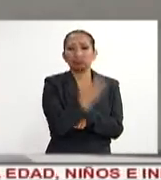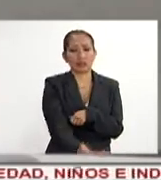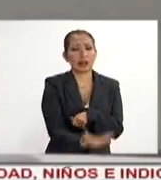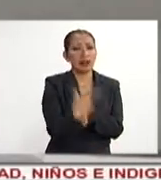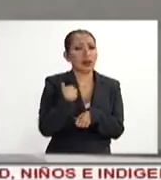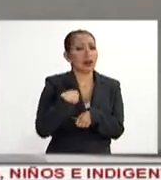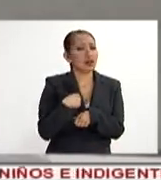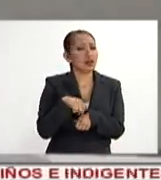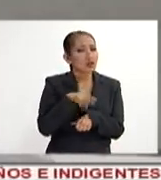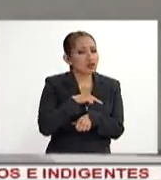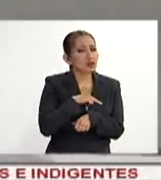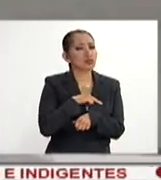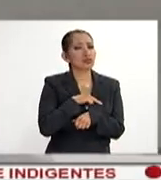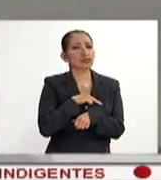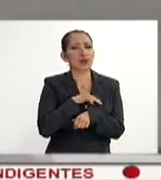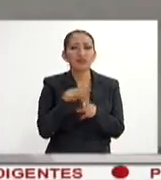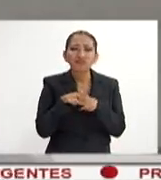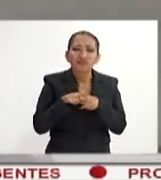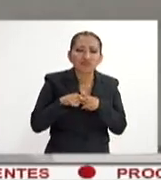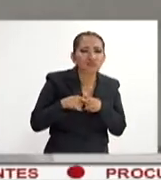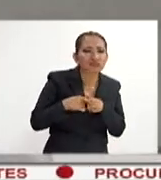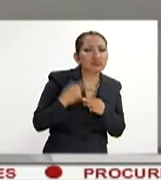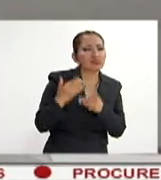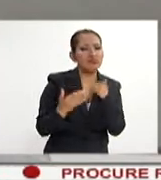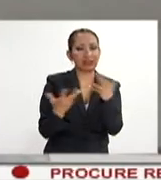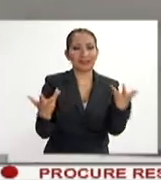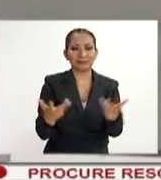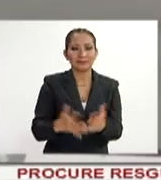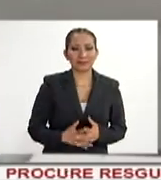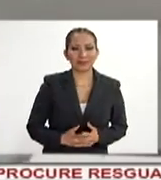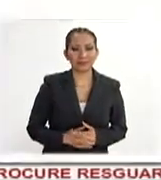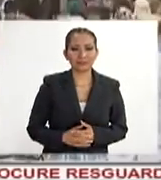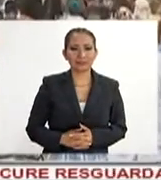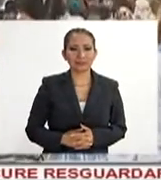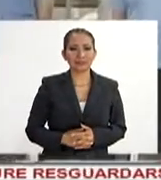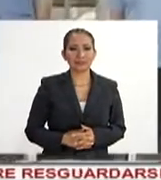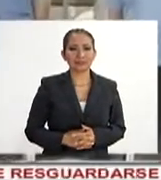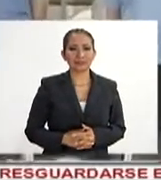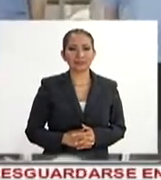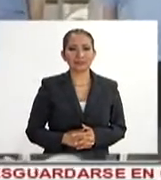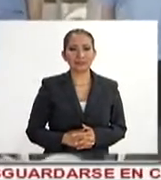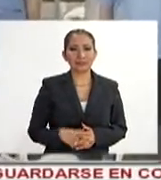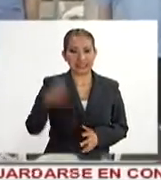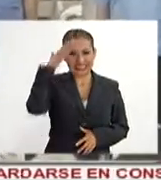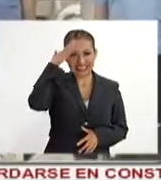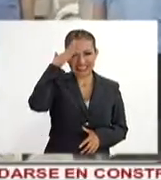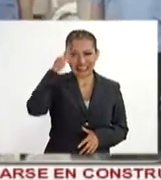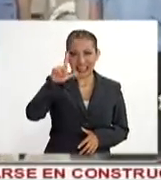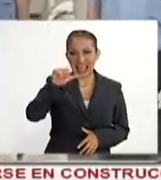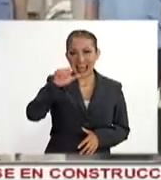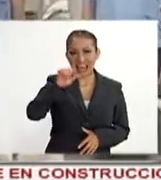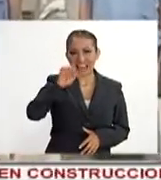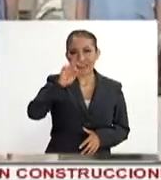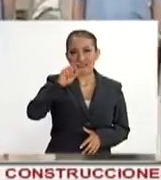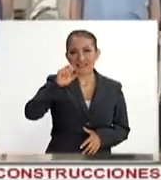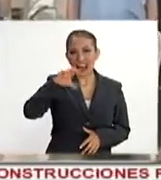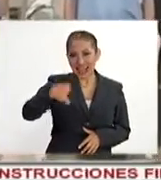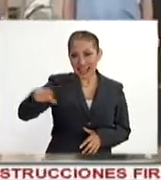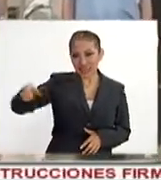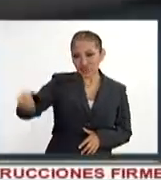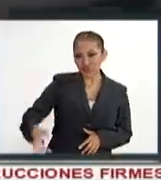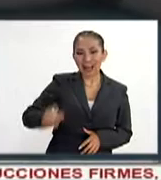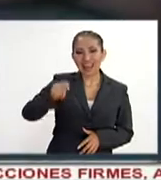y estamos comenzando a ser. El líder de las FARC, Rodrigo Londoño